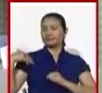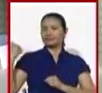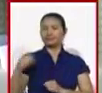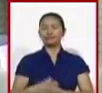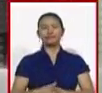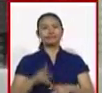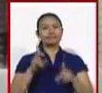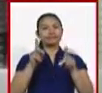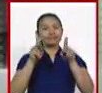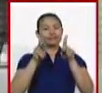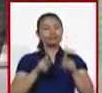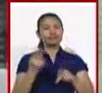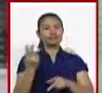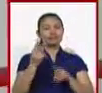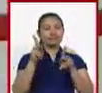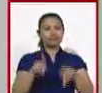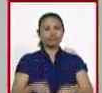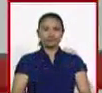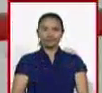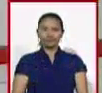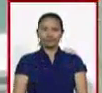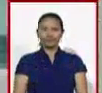la anestesióloga.